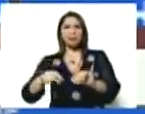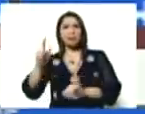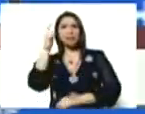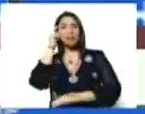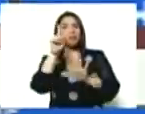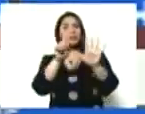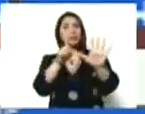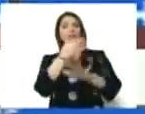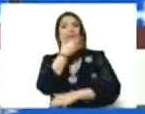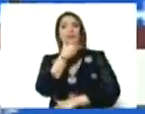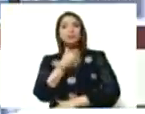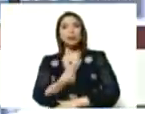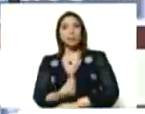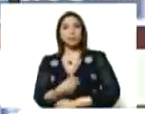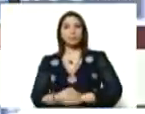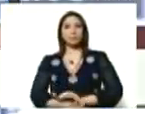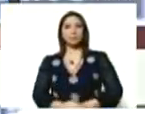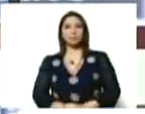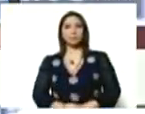6 de diciembre.